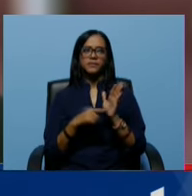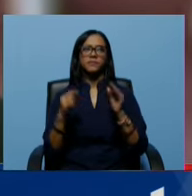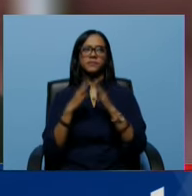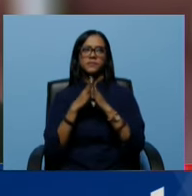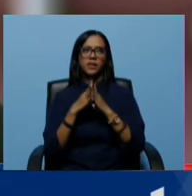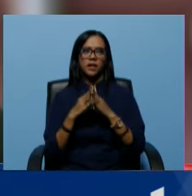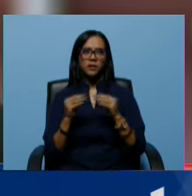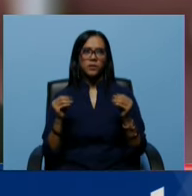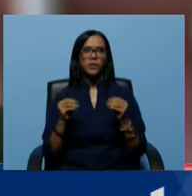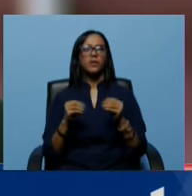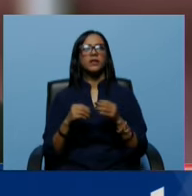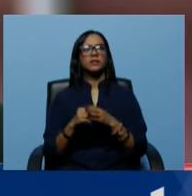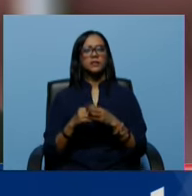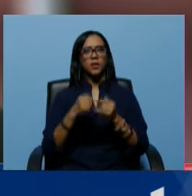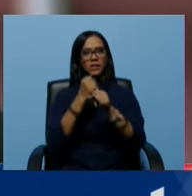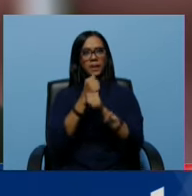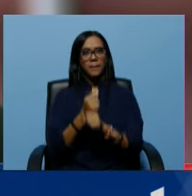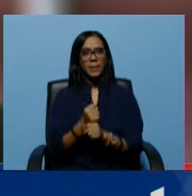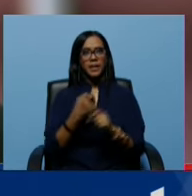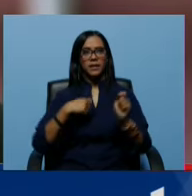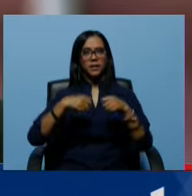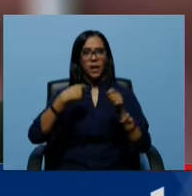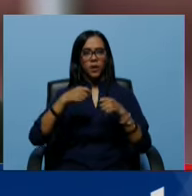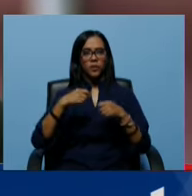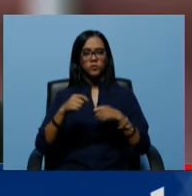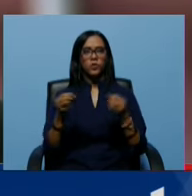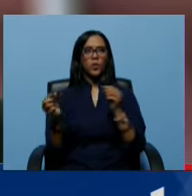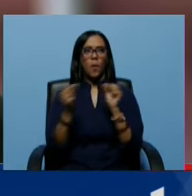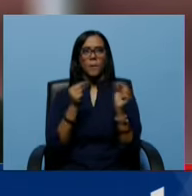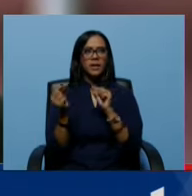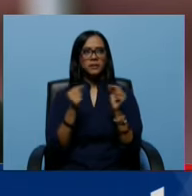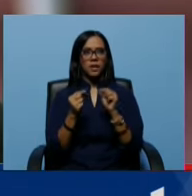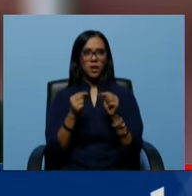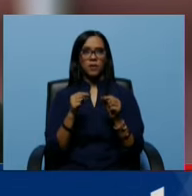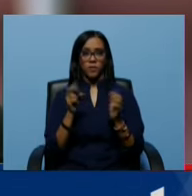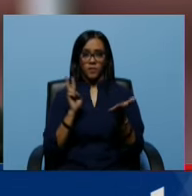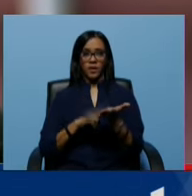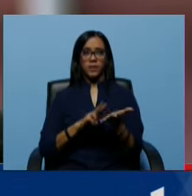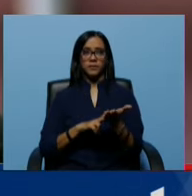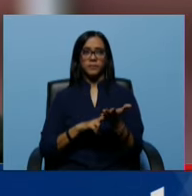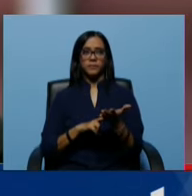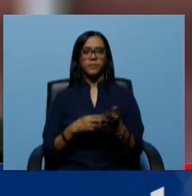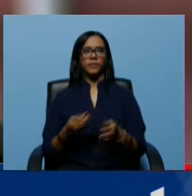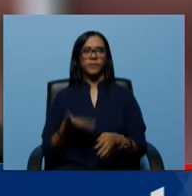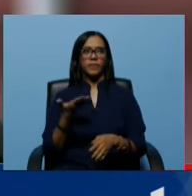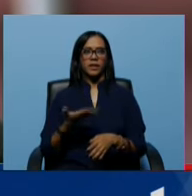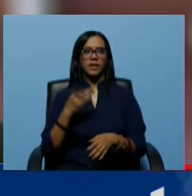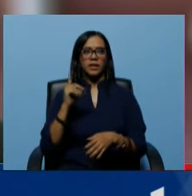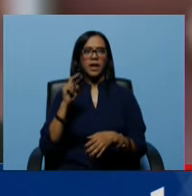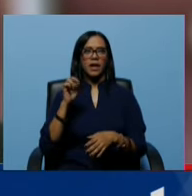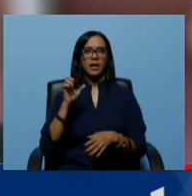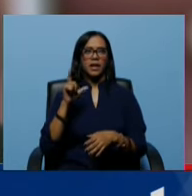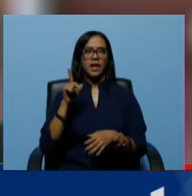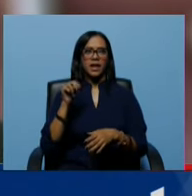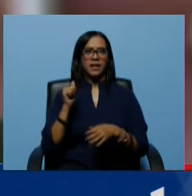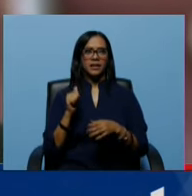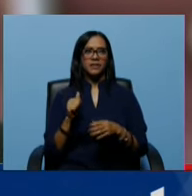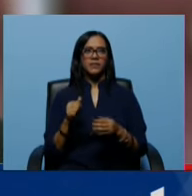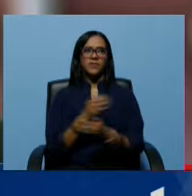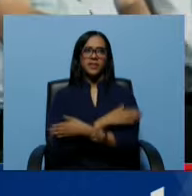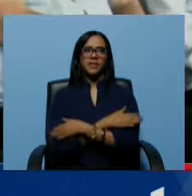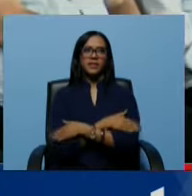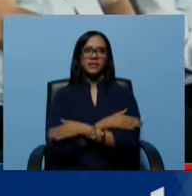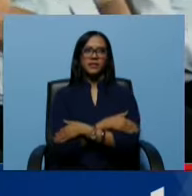las expectativas y los negocios conversados, ¿verdad? Es fundamental, Daniela Desiré,